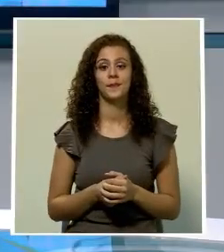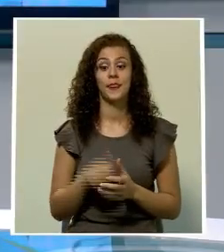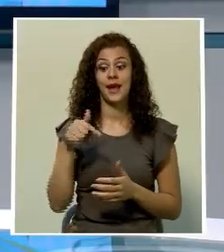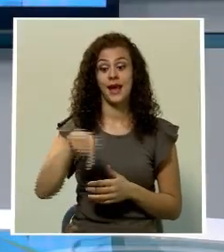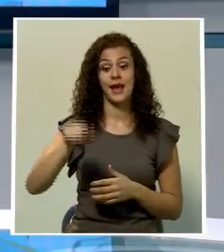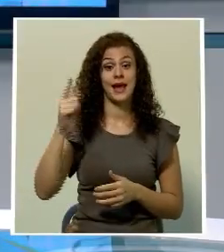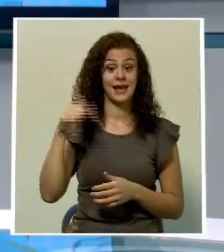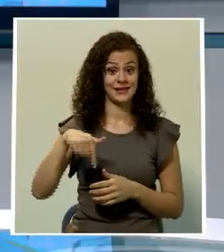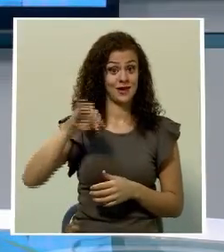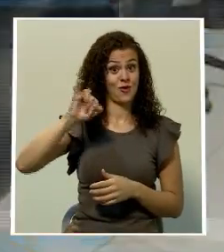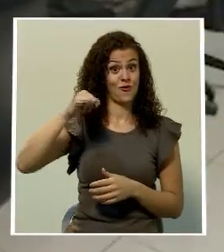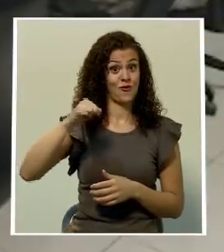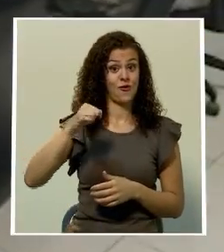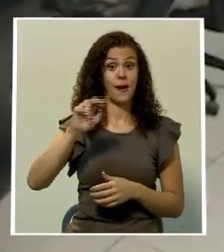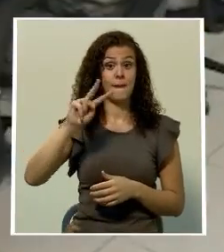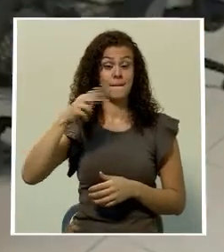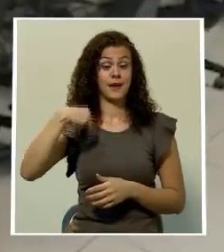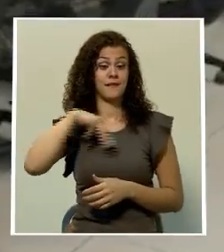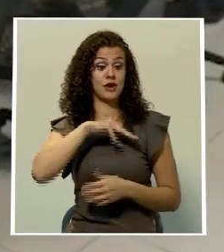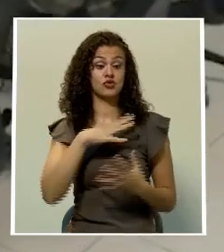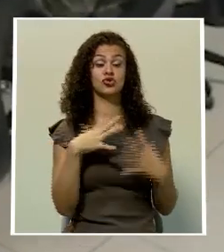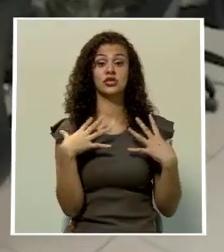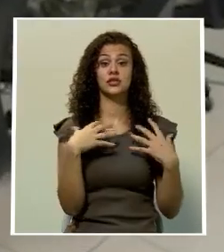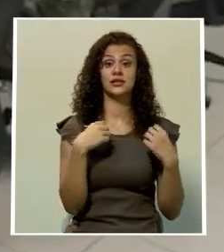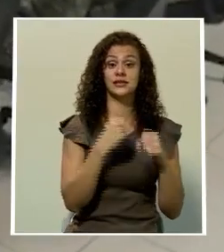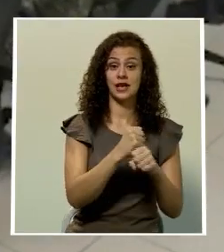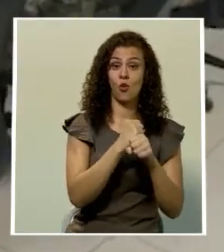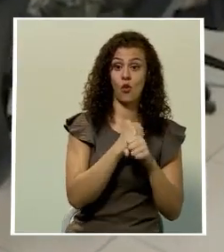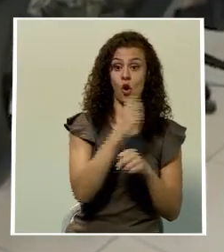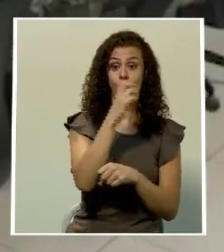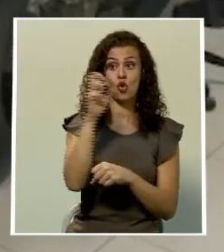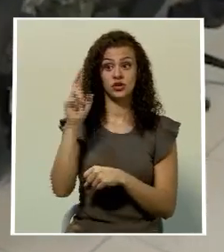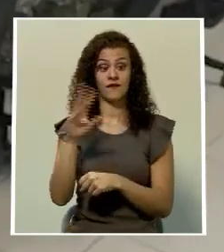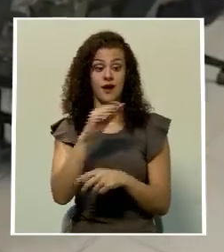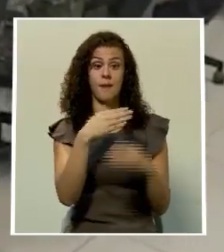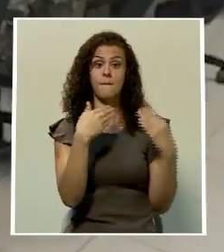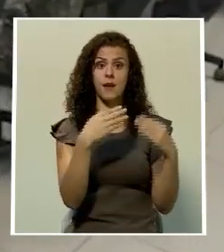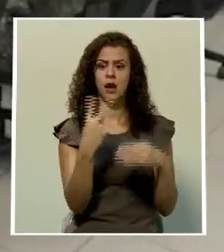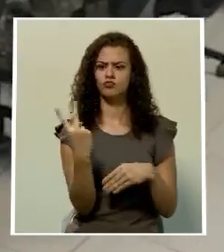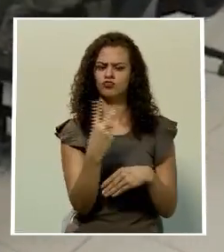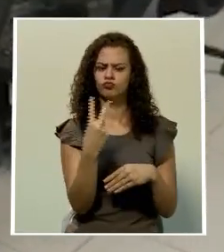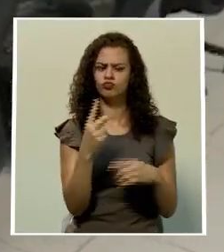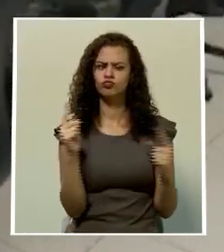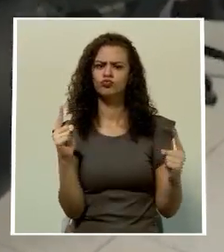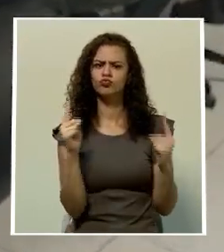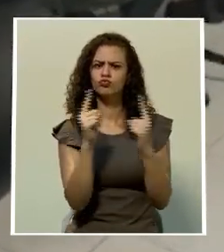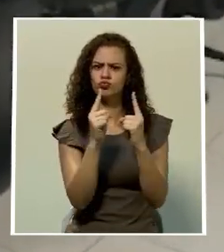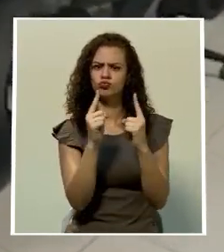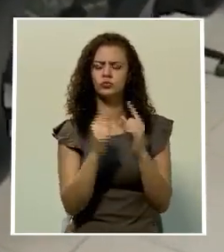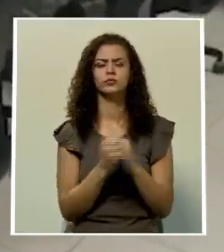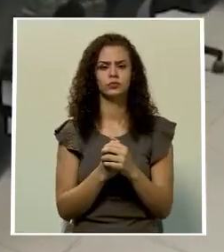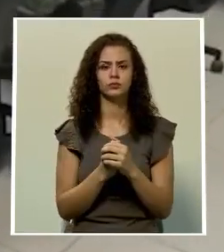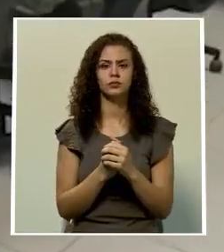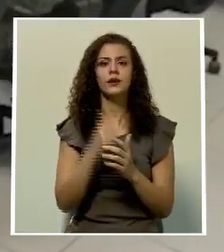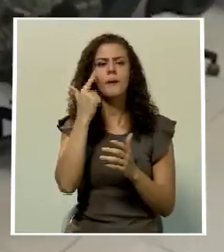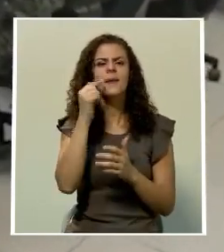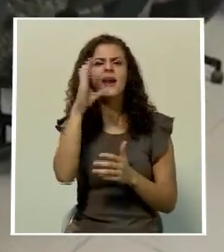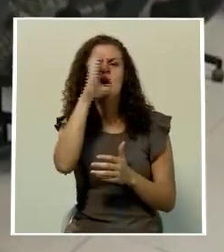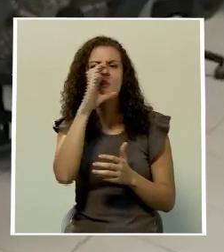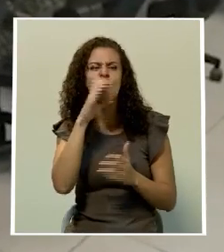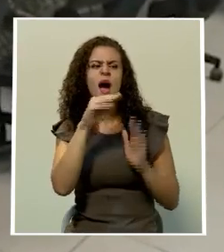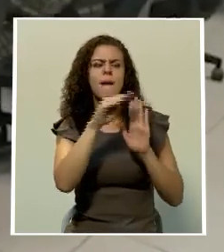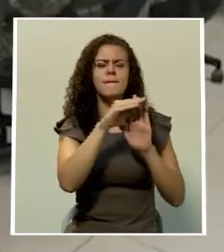Este jueves, los viceministros de Seguridad de Costa Rica y Panamá mantuvieron un encuentro bilateral para